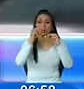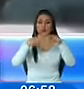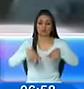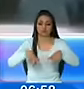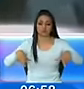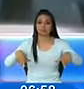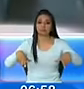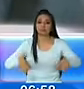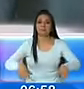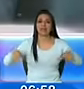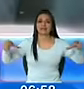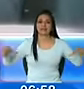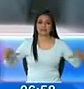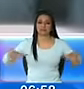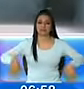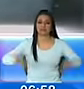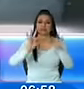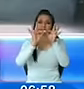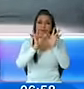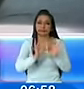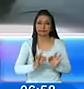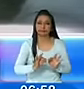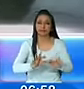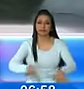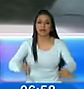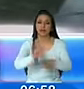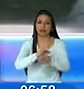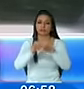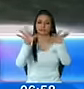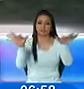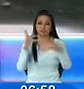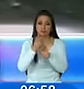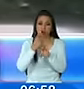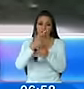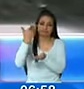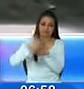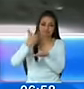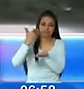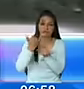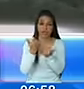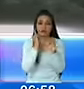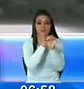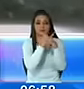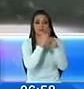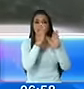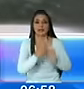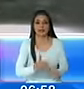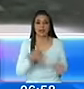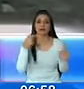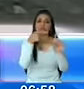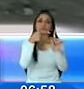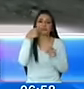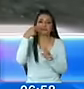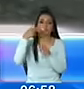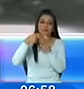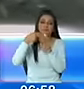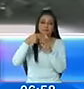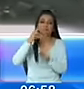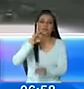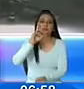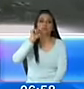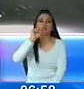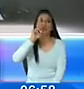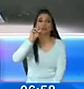la capacidad de abastecimiento hacia estos barrios de la ciudad. Nosotros vamos a conversar con el ingeniero urbano para que nos comente un poco de qué se trata esta obra y